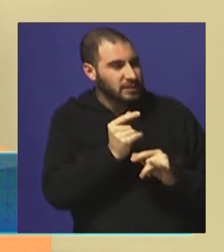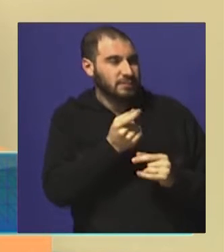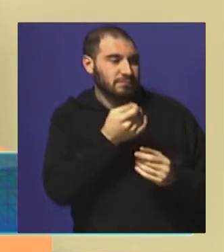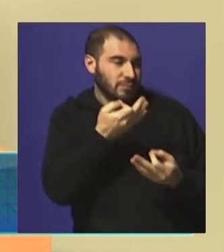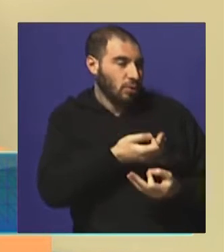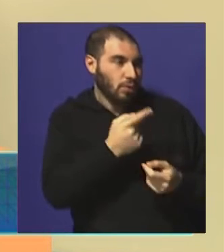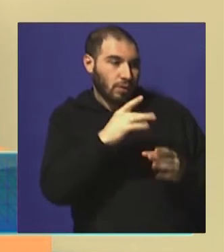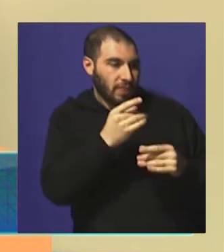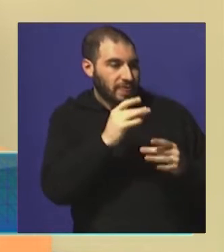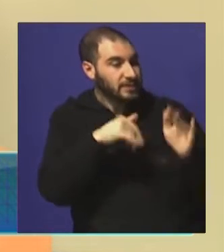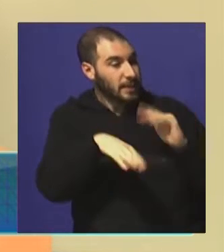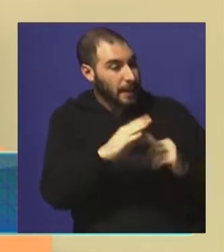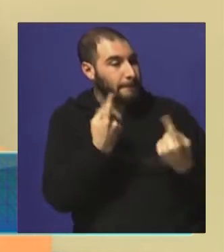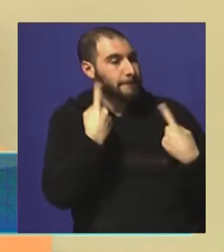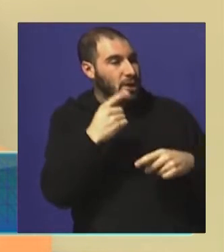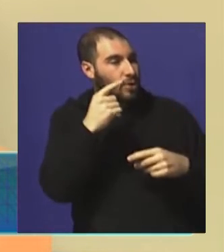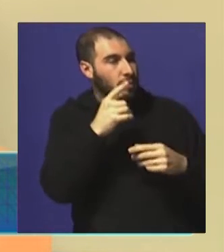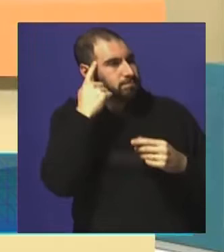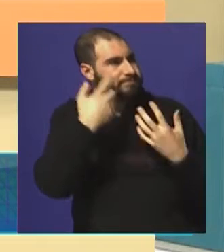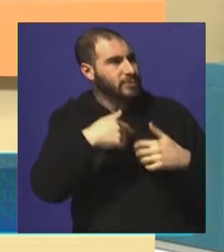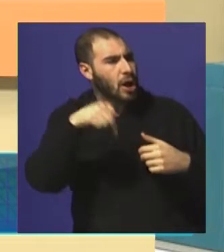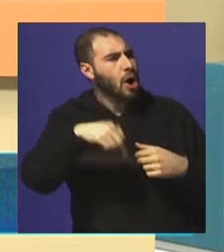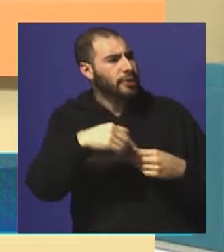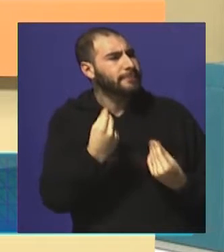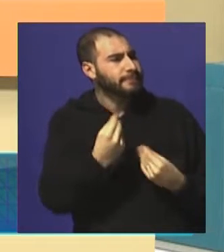seguramente uno de los más difíciles de su carrera, pero qué debe estar pensando hoy Leo?